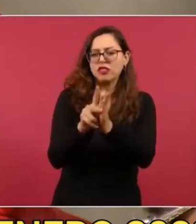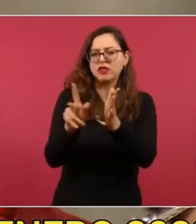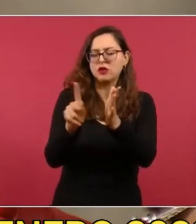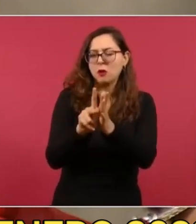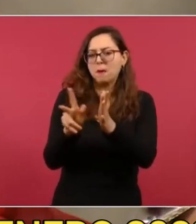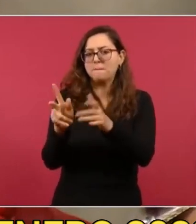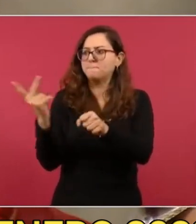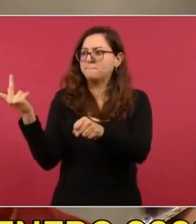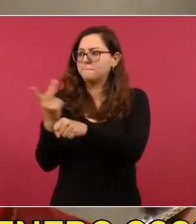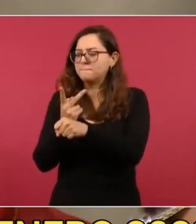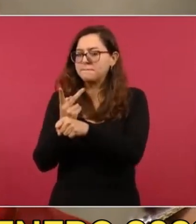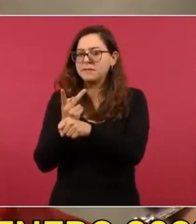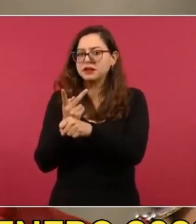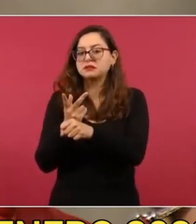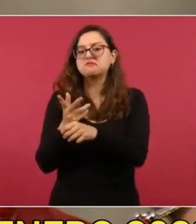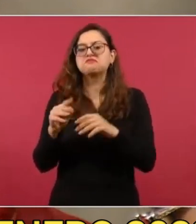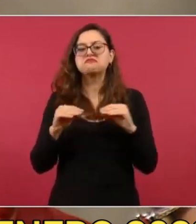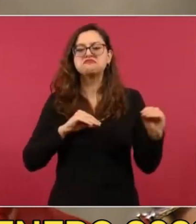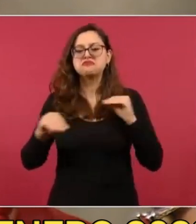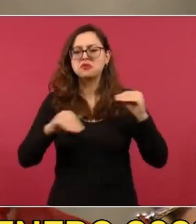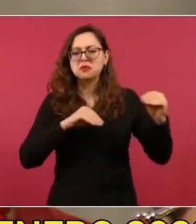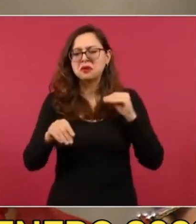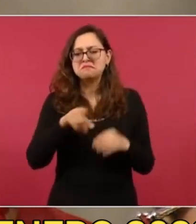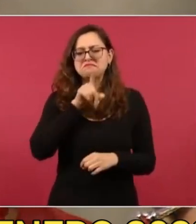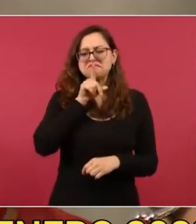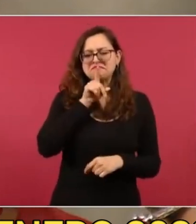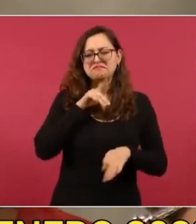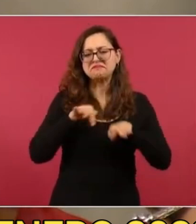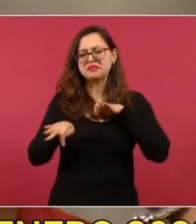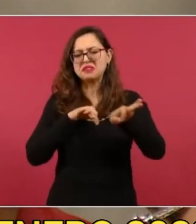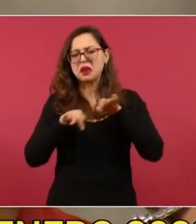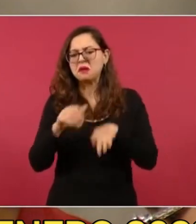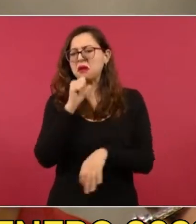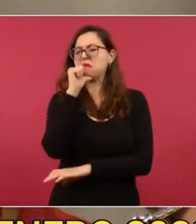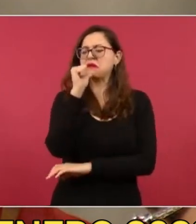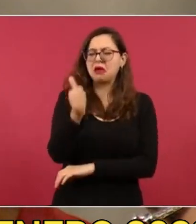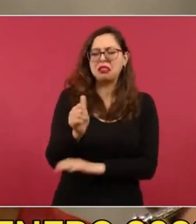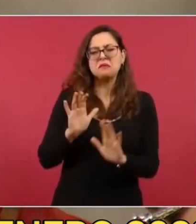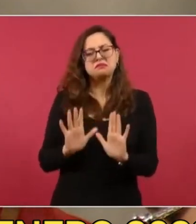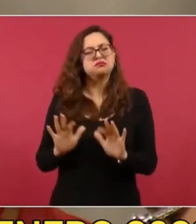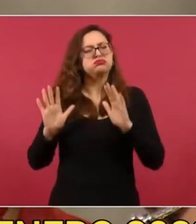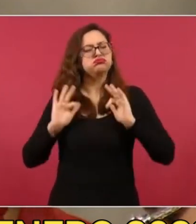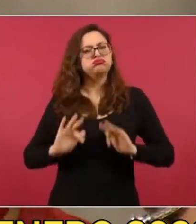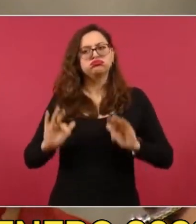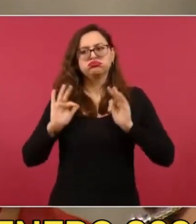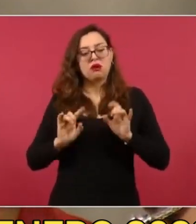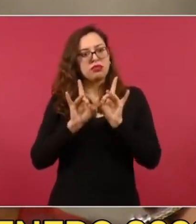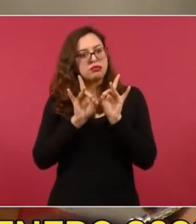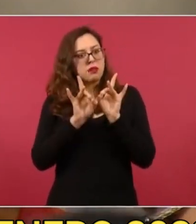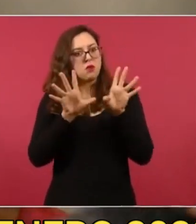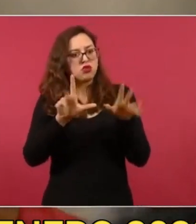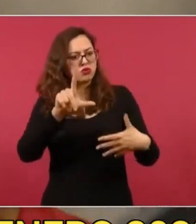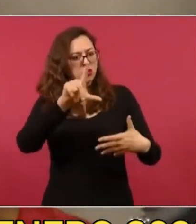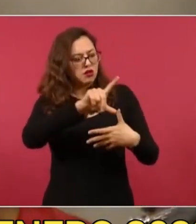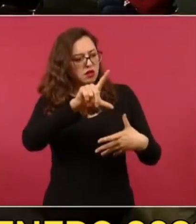haber gobiernos de izquierda, gobiernos progresistas, particularmente hablo de América Latina. Y bueno, pues ya lo hemos estado hablando aquí, bueno, usted